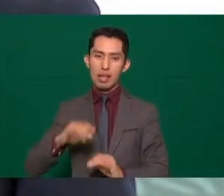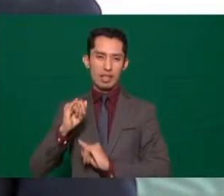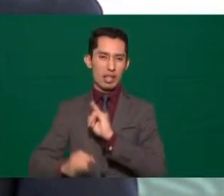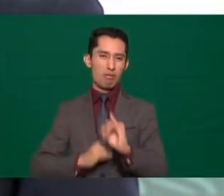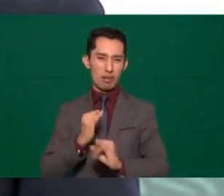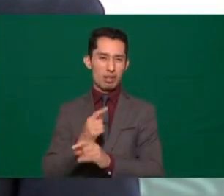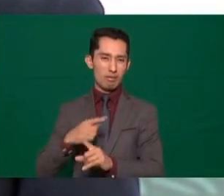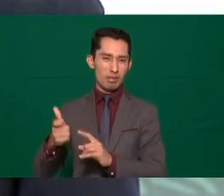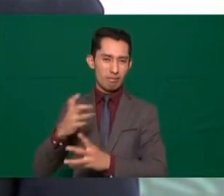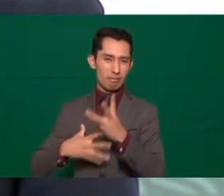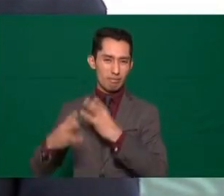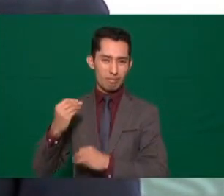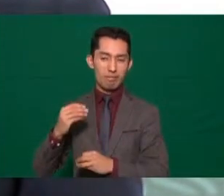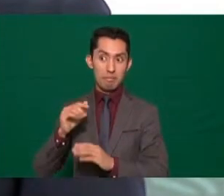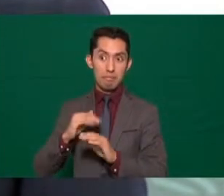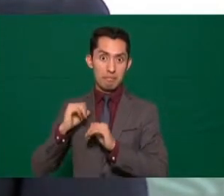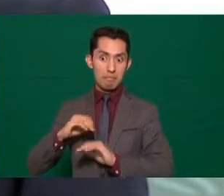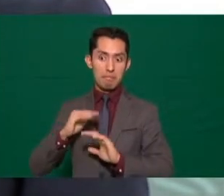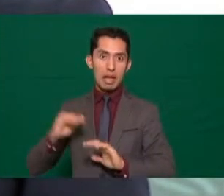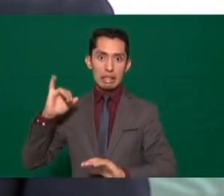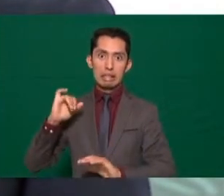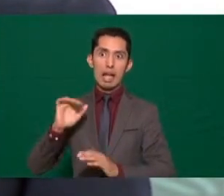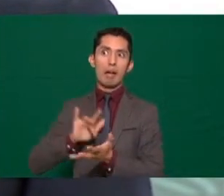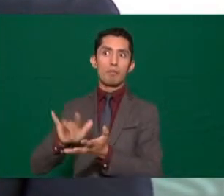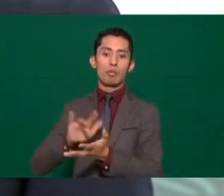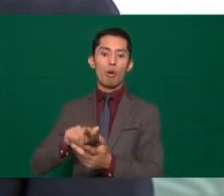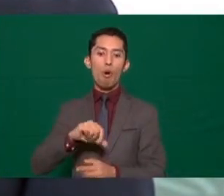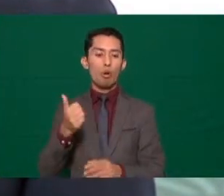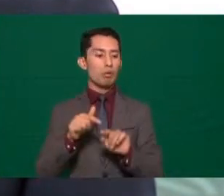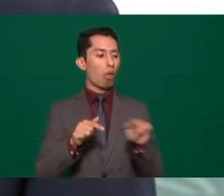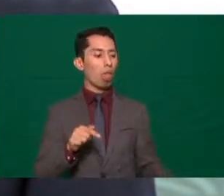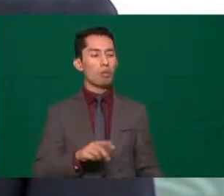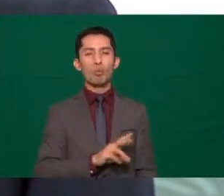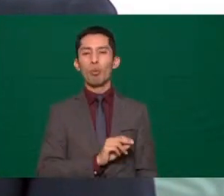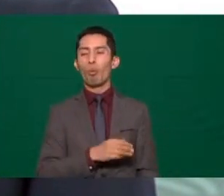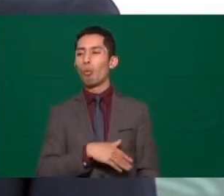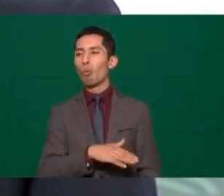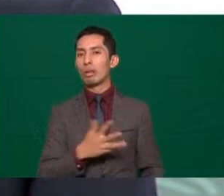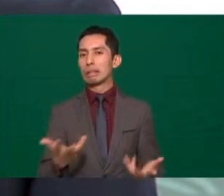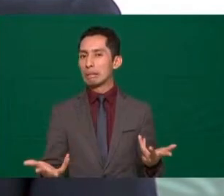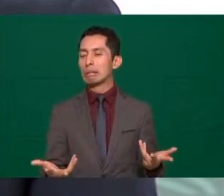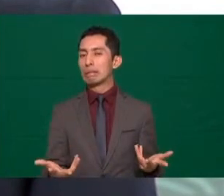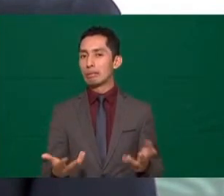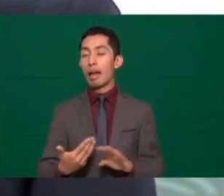internacionales. Tenían un dicho,